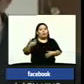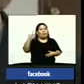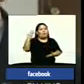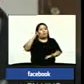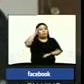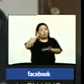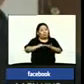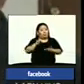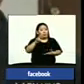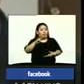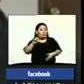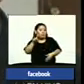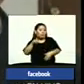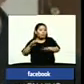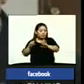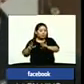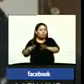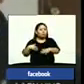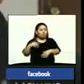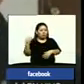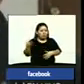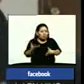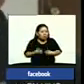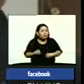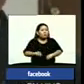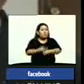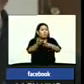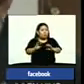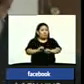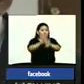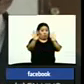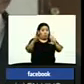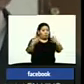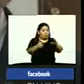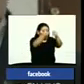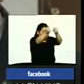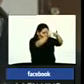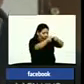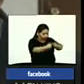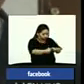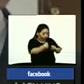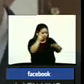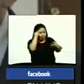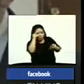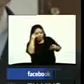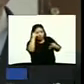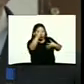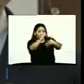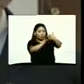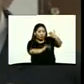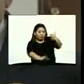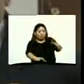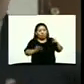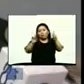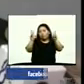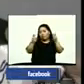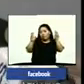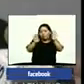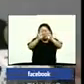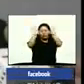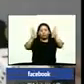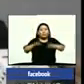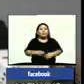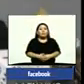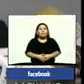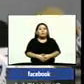en el 2018. Entonces yo quisiera ser claro en eso, porque para eso está el presupuesto, para estudiarlo. Hoy solamente es línea general que hemos escuchado. El